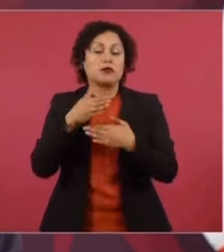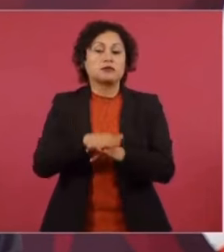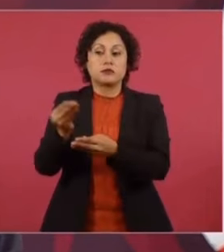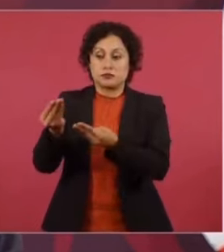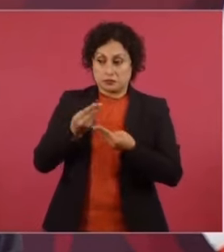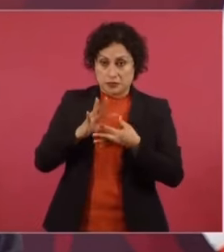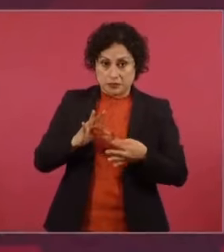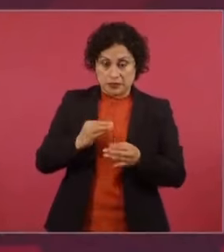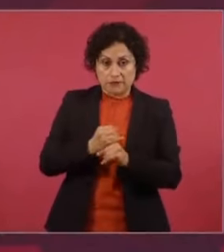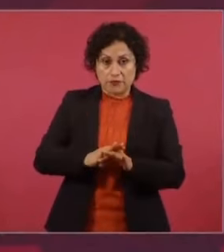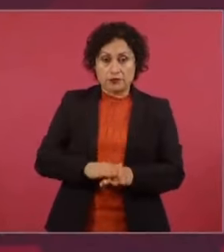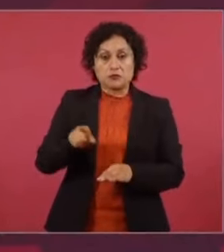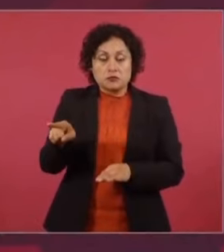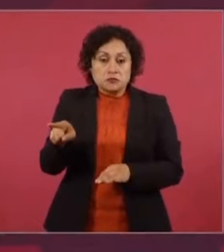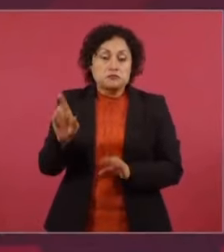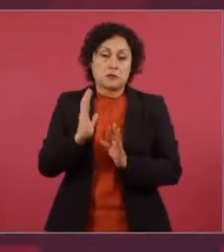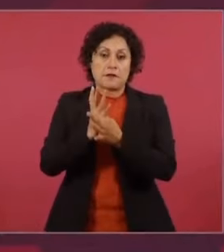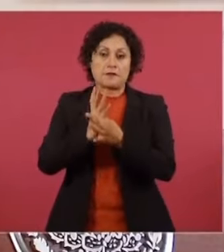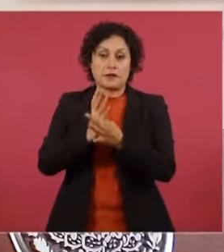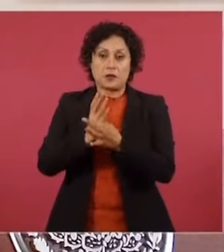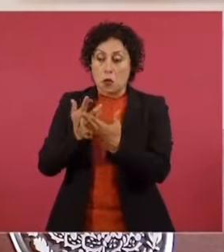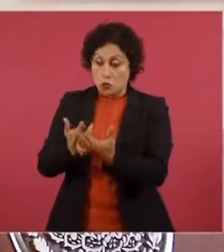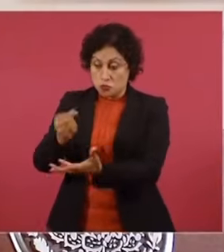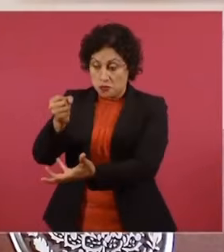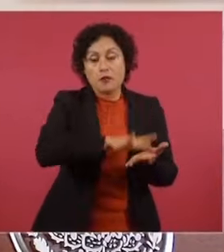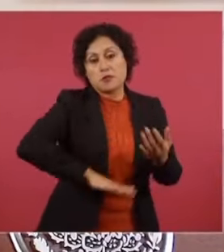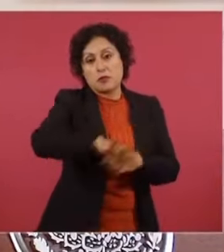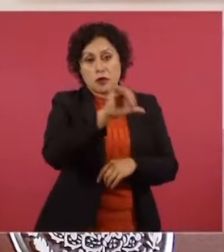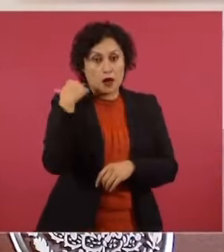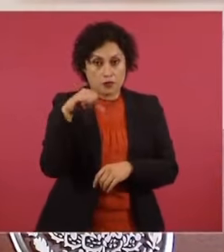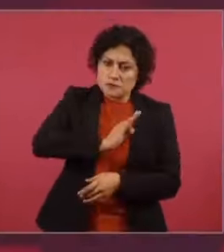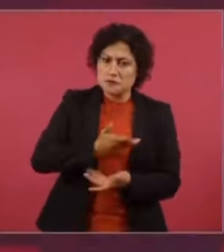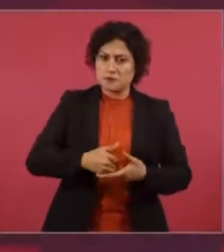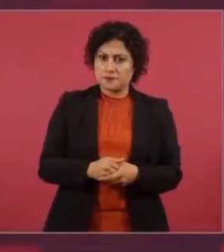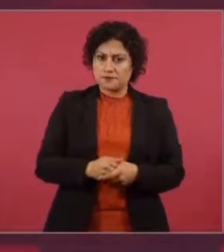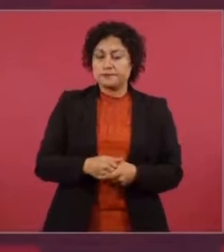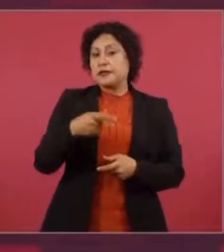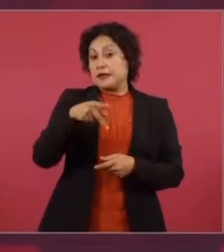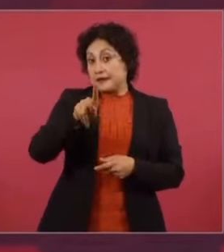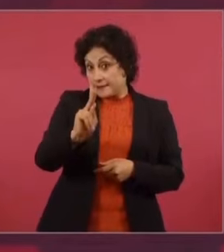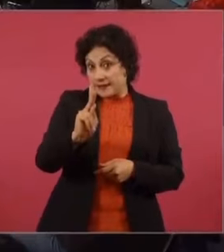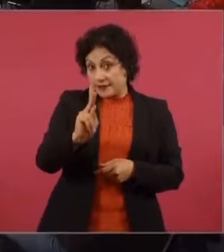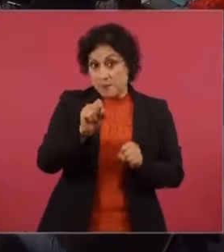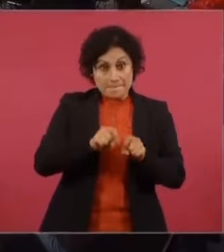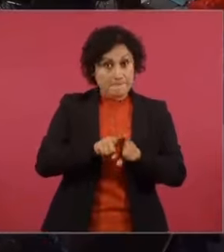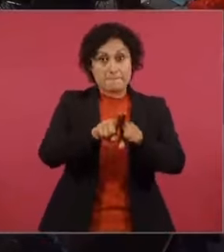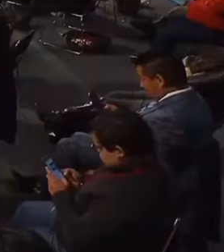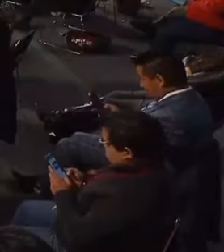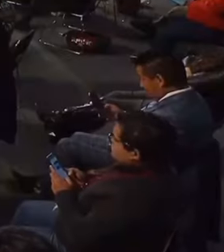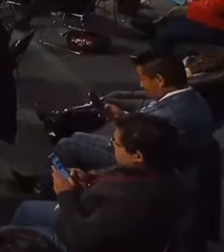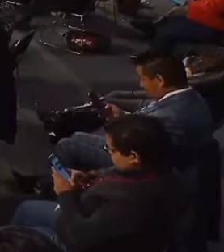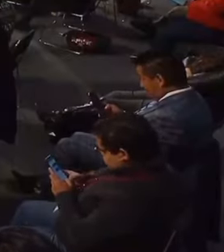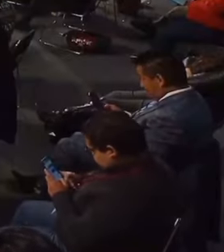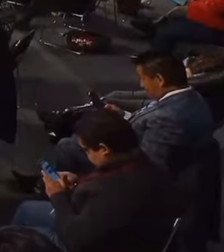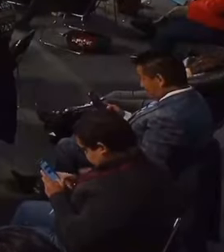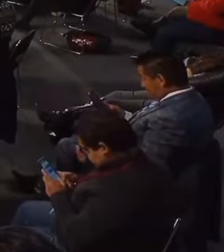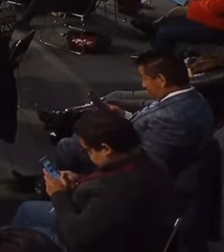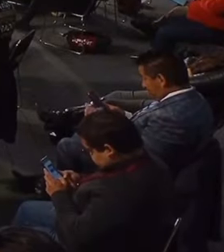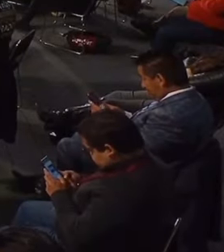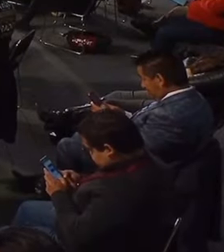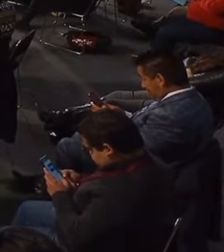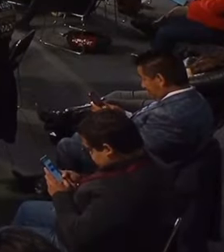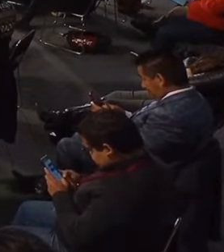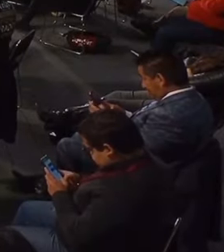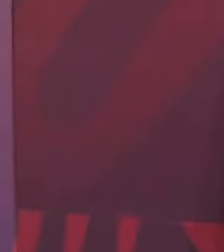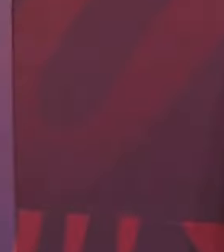informarnos que podían utilizarse esos recursos para los damnificados de Acapulco. Pero al mismo tiempo empecé a notar de